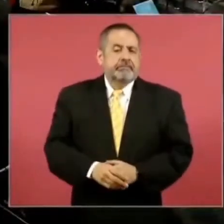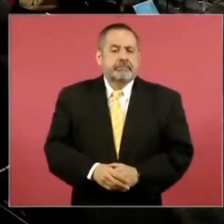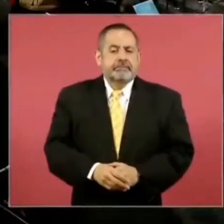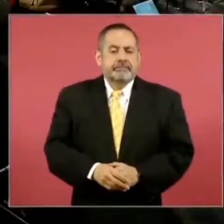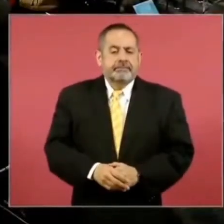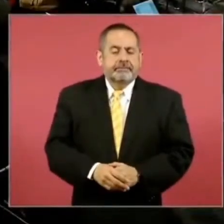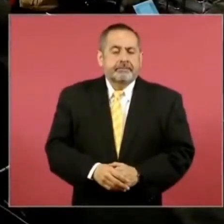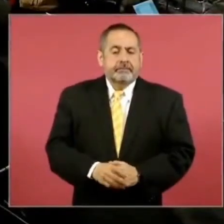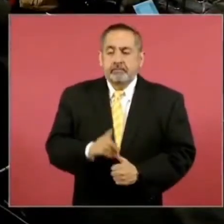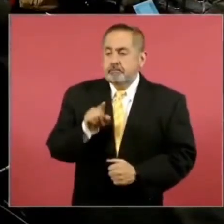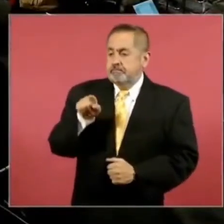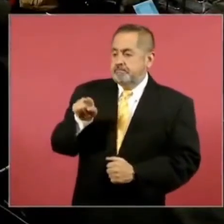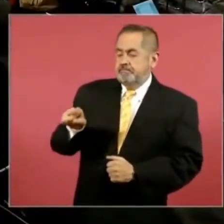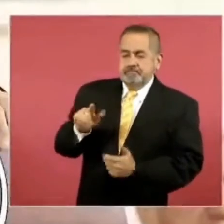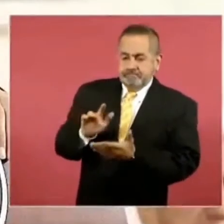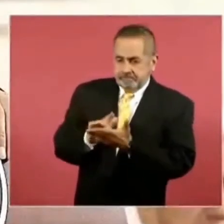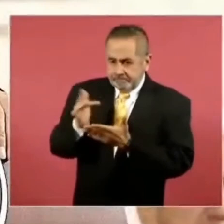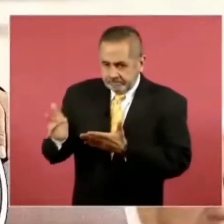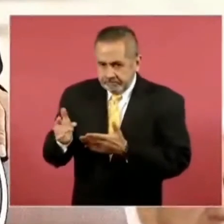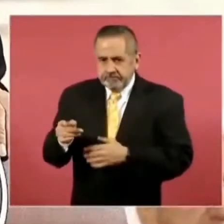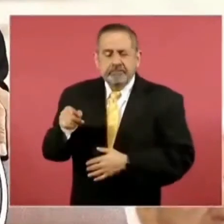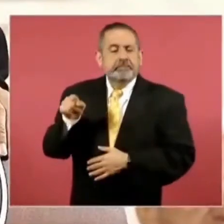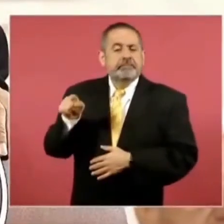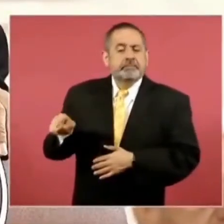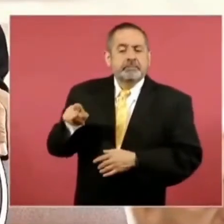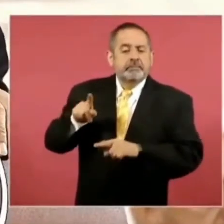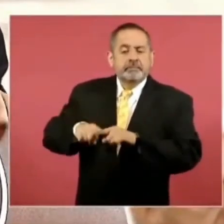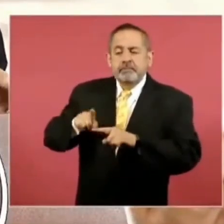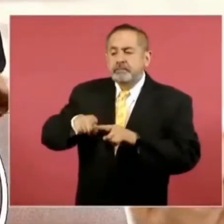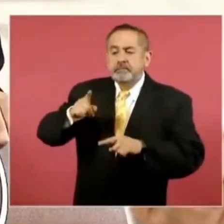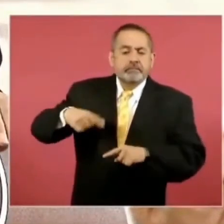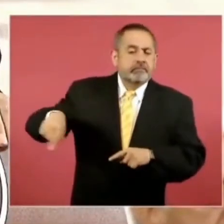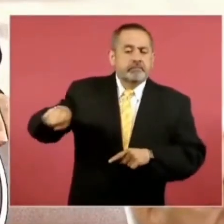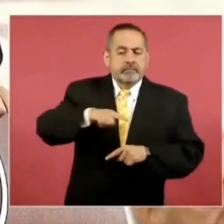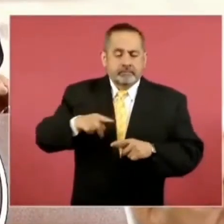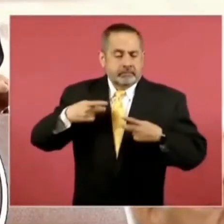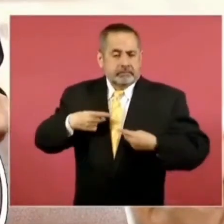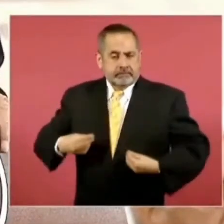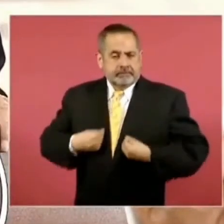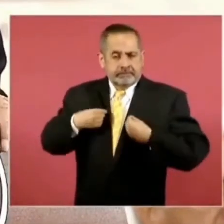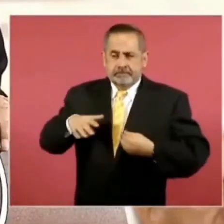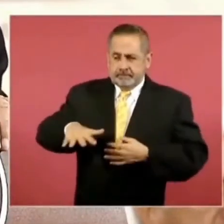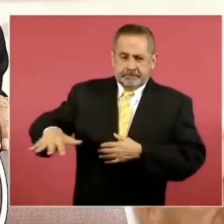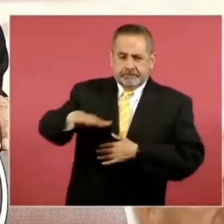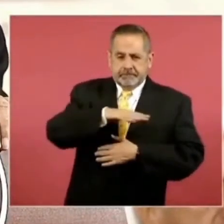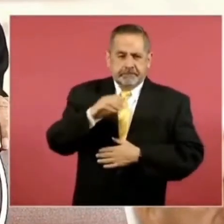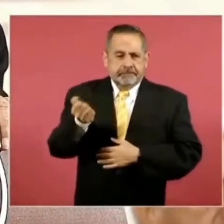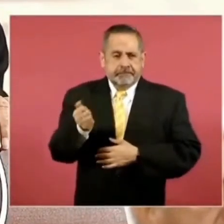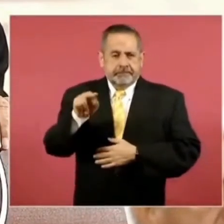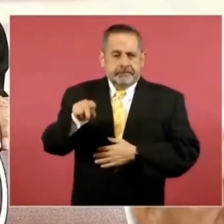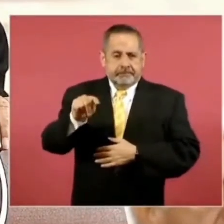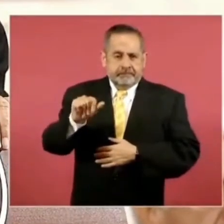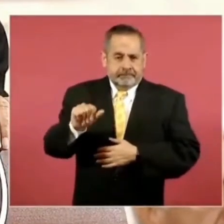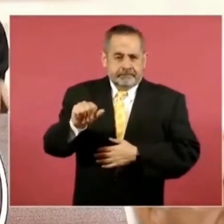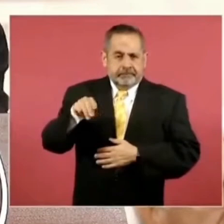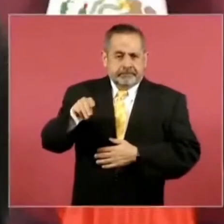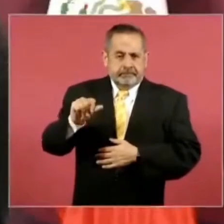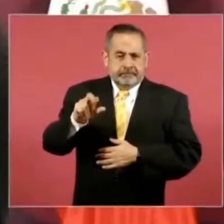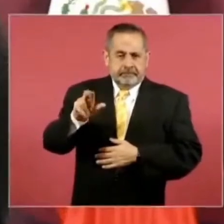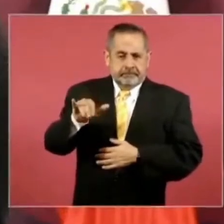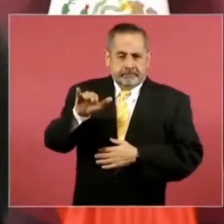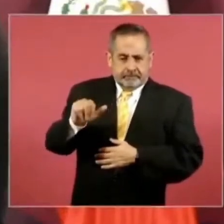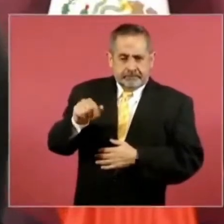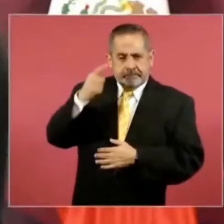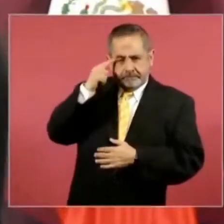Quiero agradecer primero a la gente de Santa María que nos ayudó para